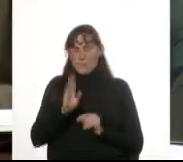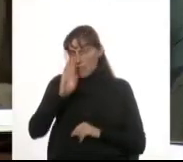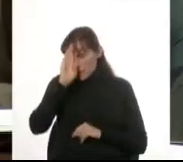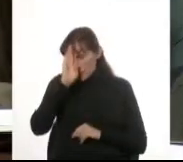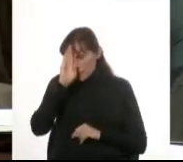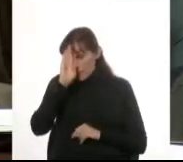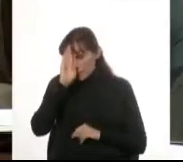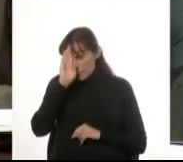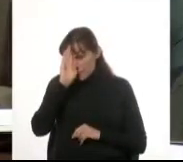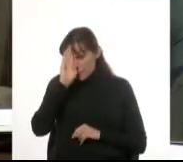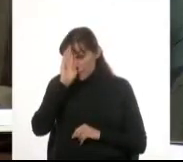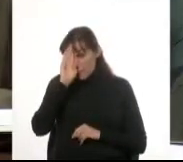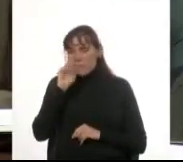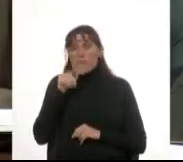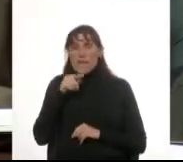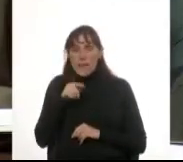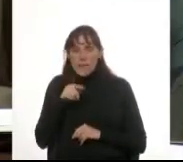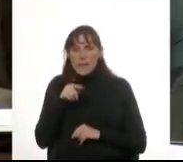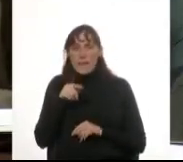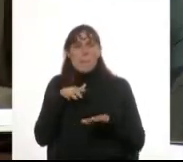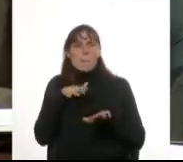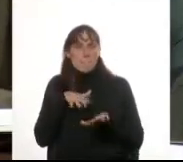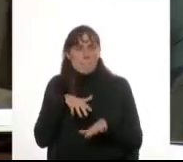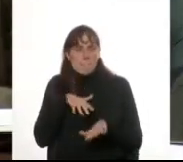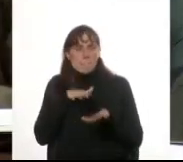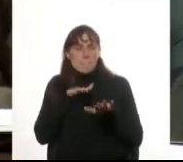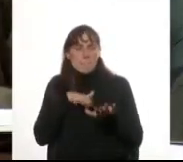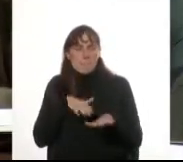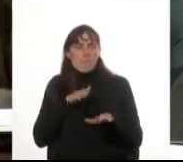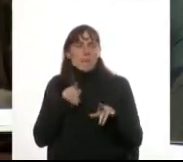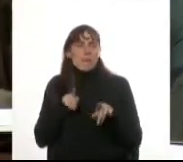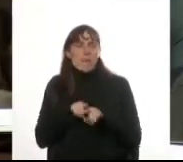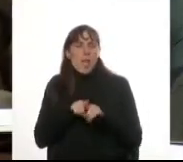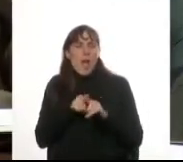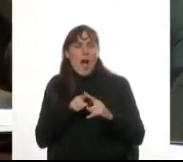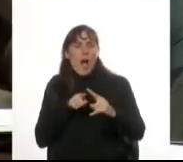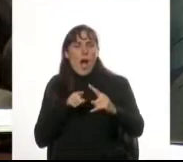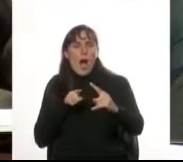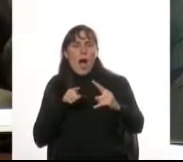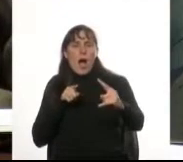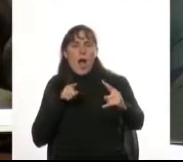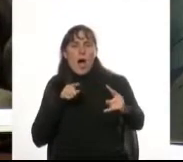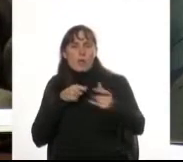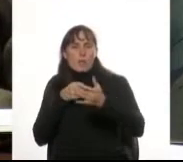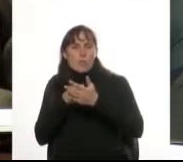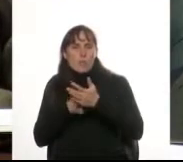aprender que esta marcha es larga, es sinuosa,